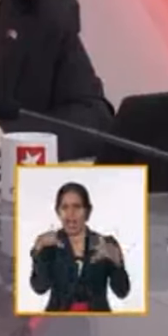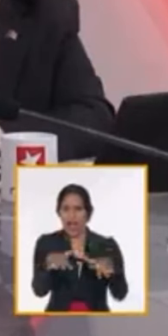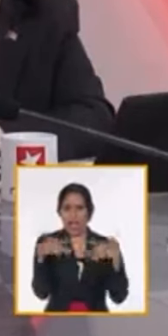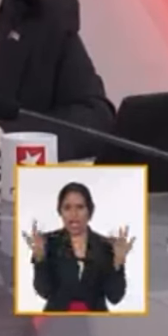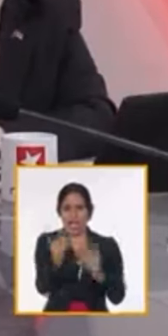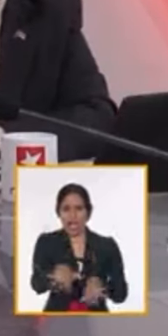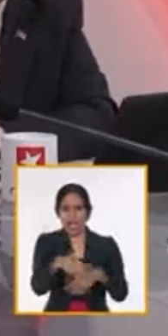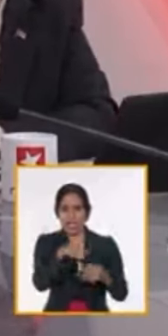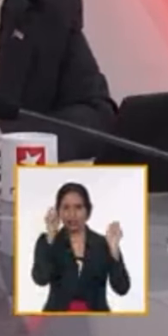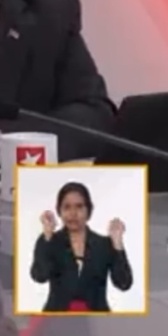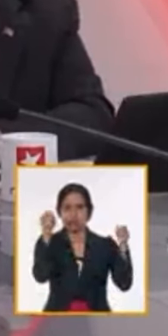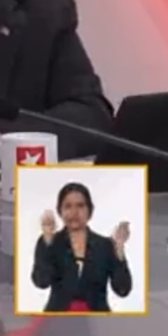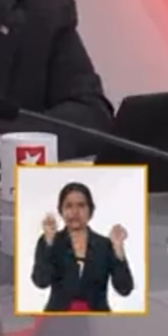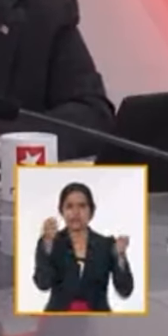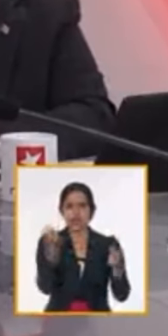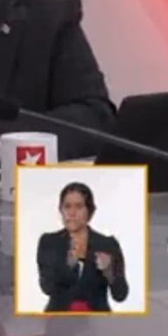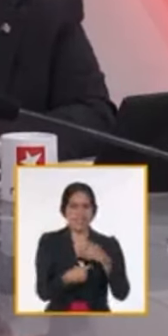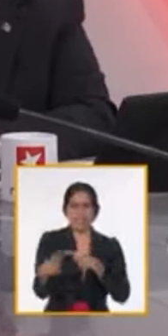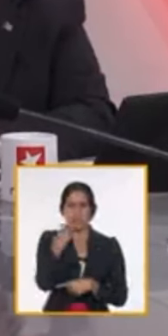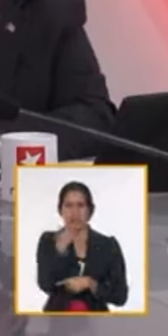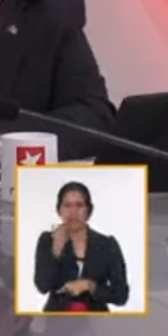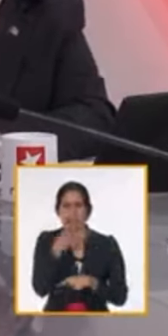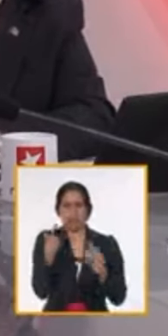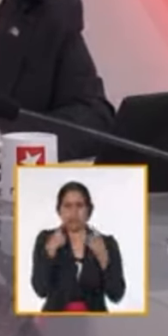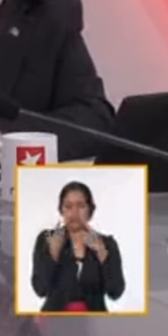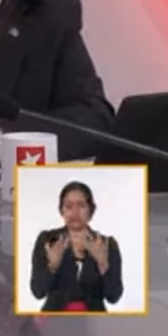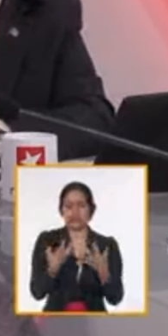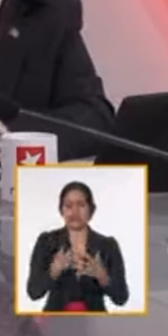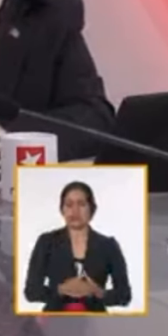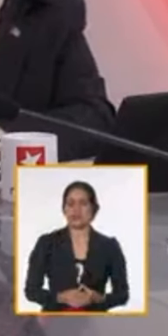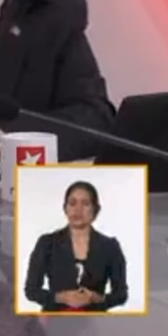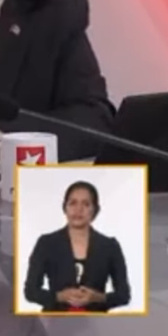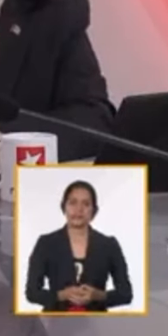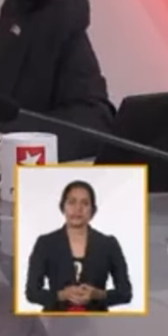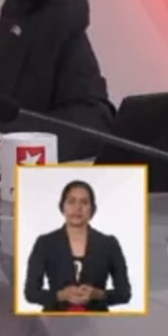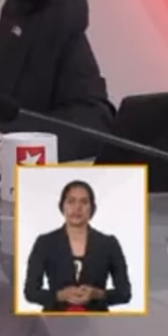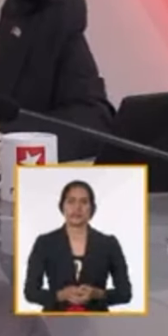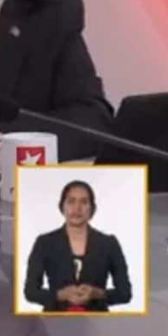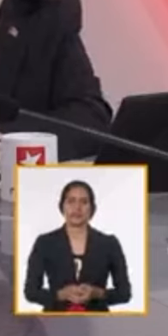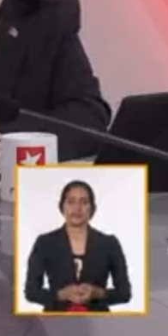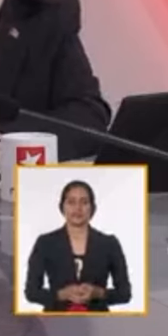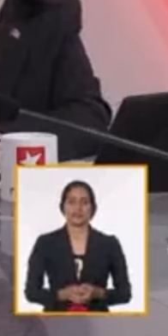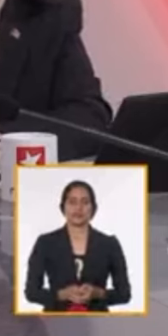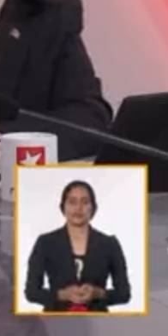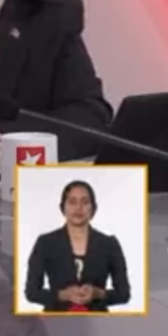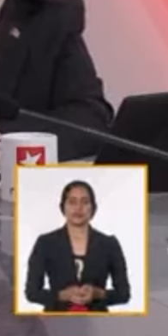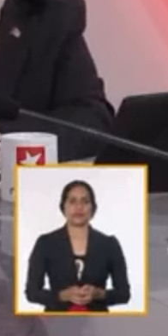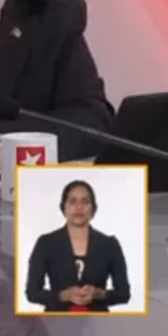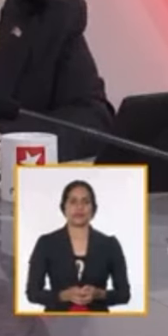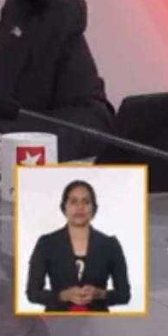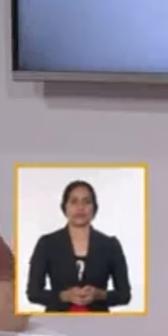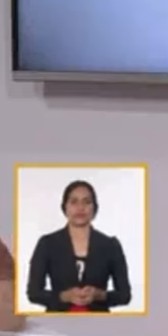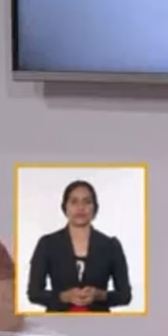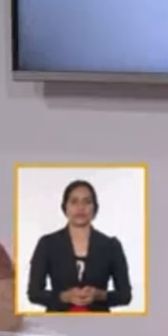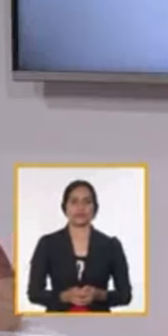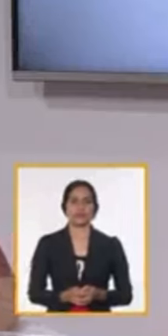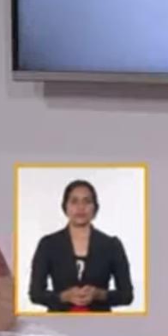eran los principales reclamos de los estudiantes? These claims, what were they?